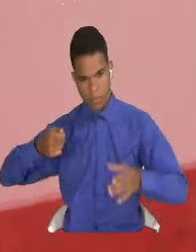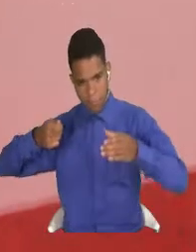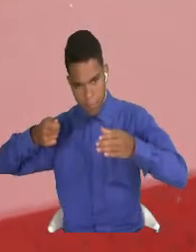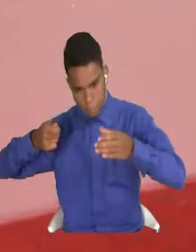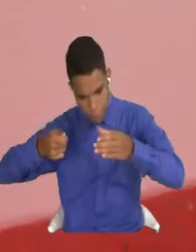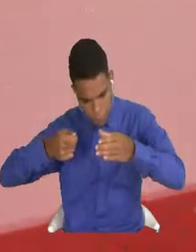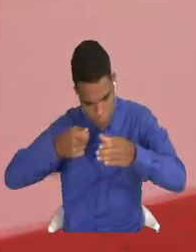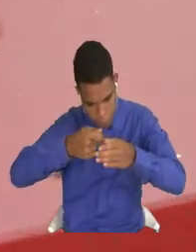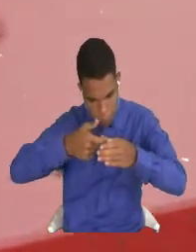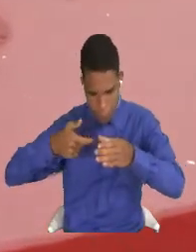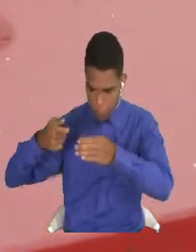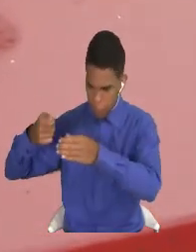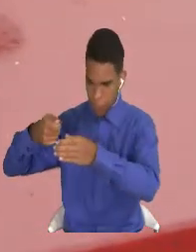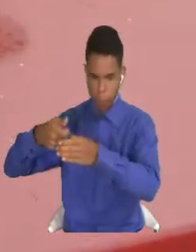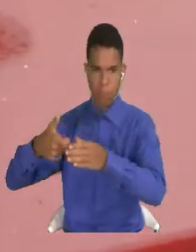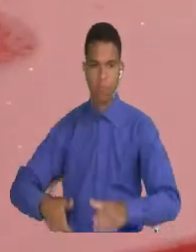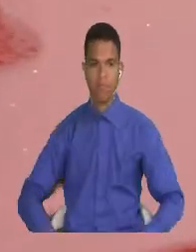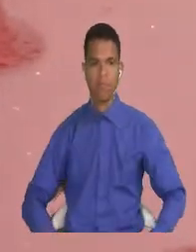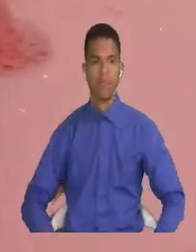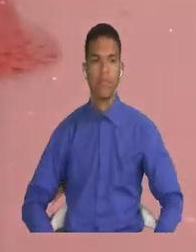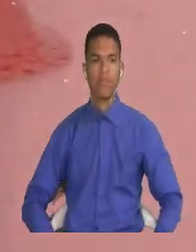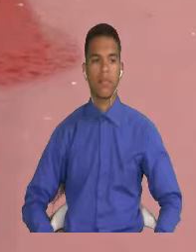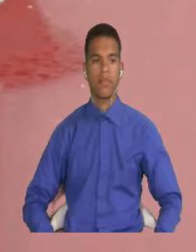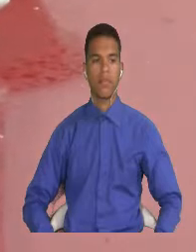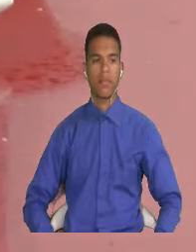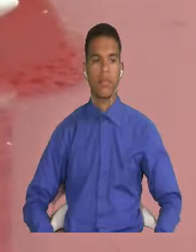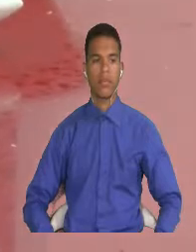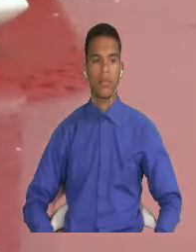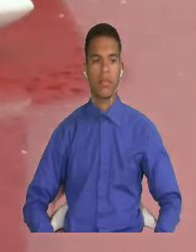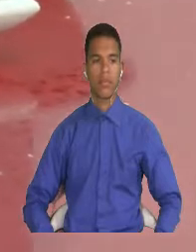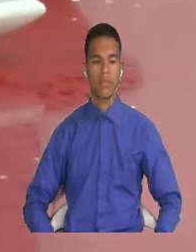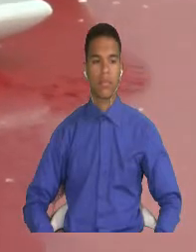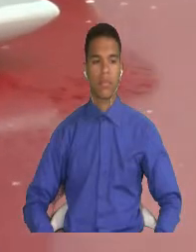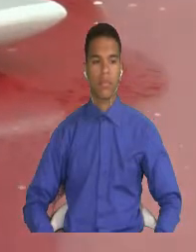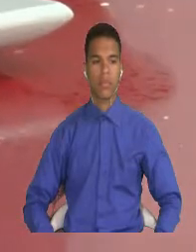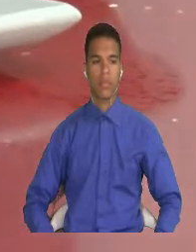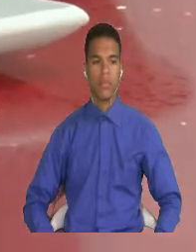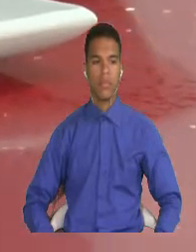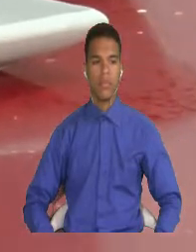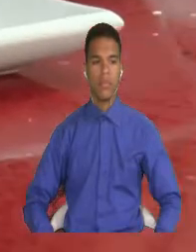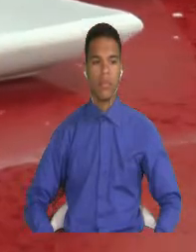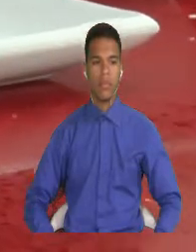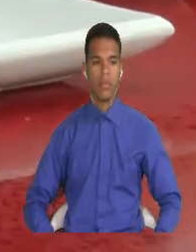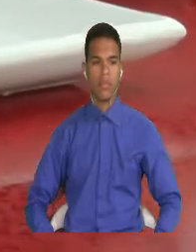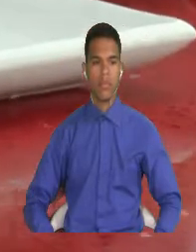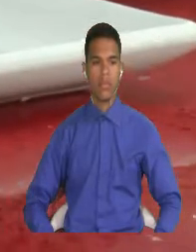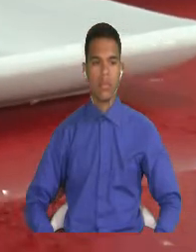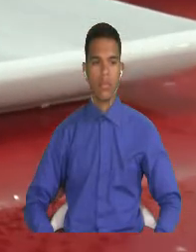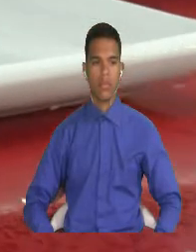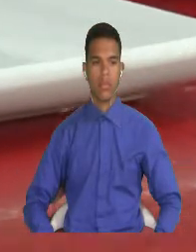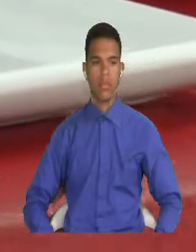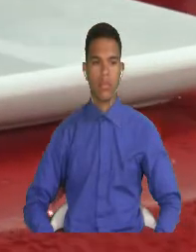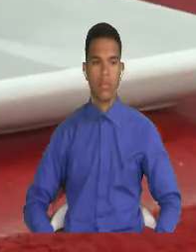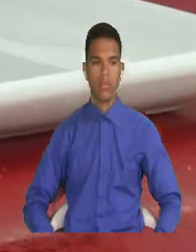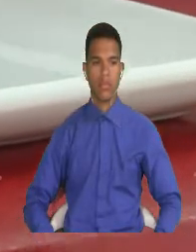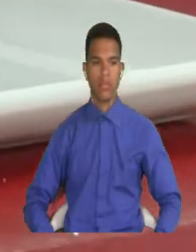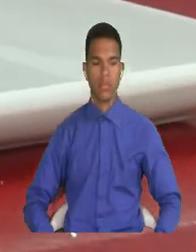¿Sí? Ya tú verás que... Dame a mí que yo voy a hacer. Vas a sacar.